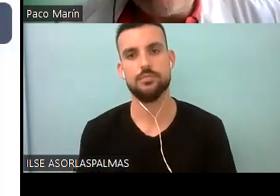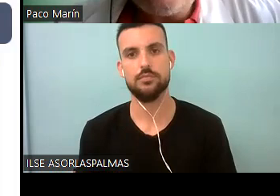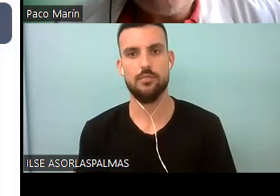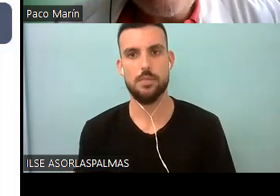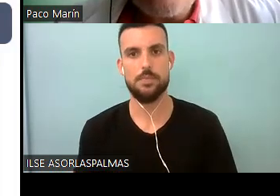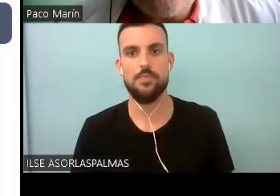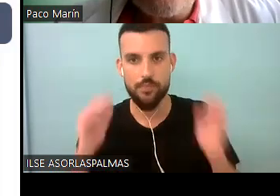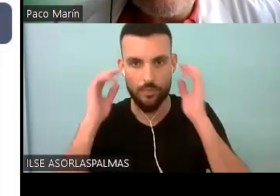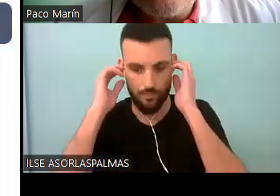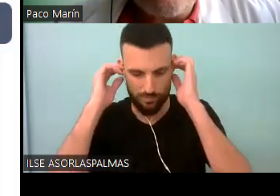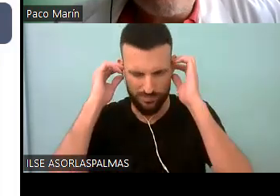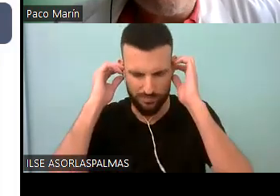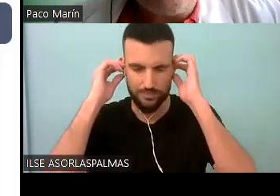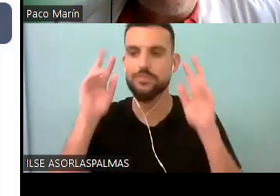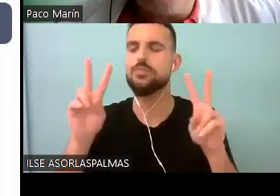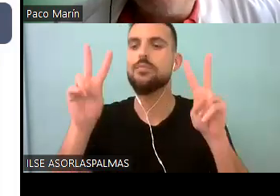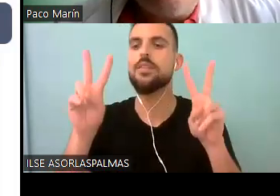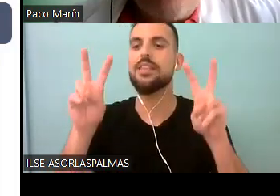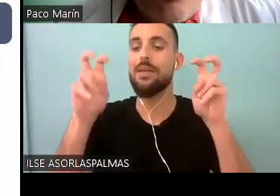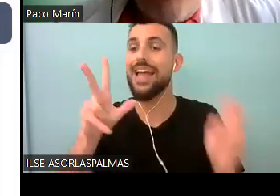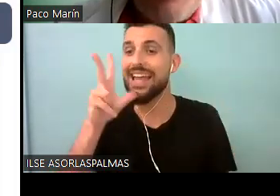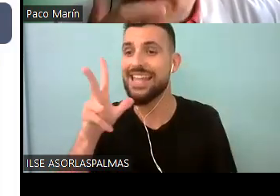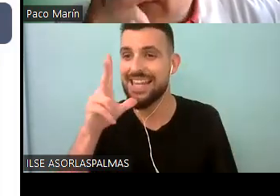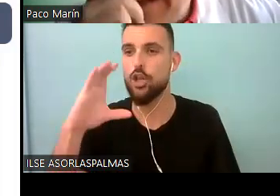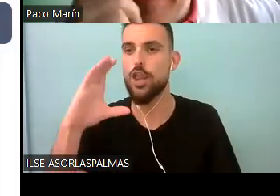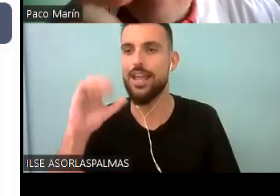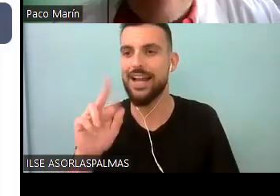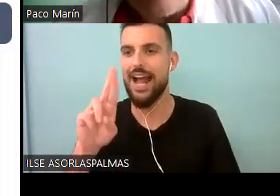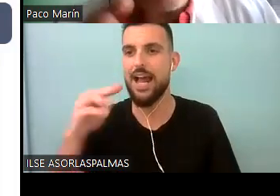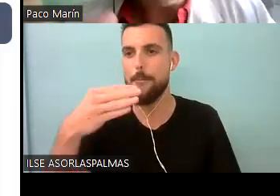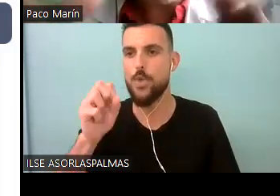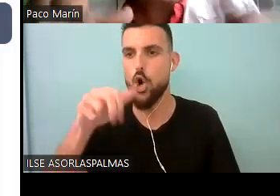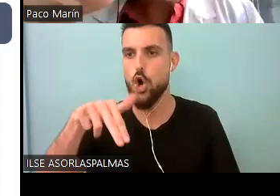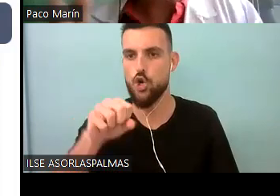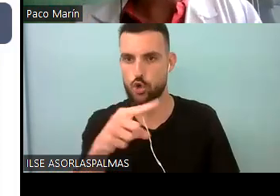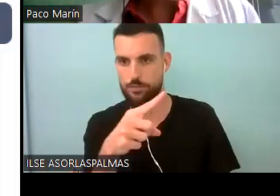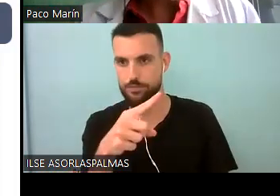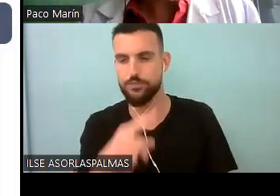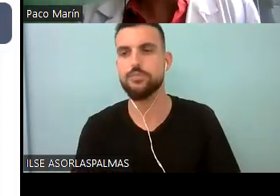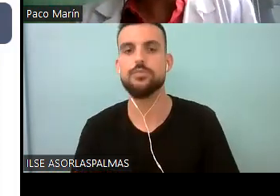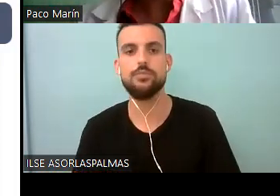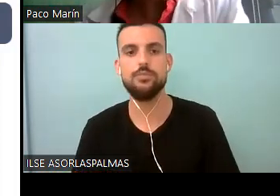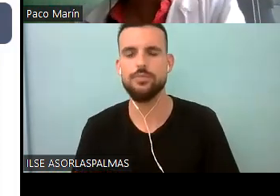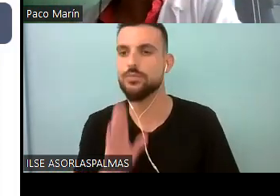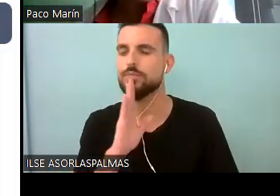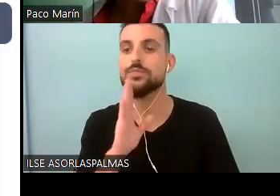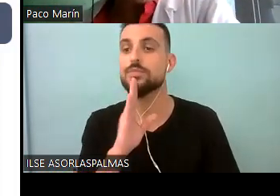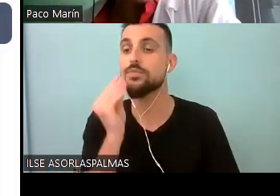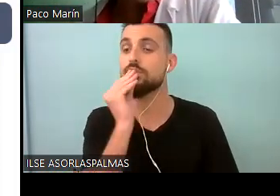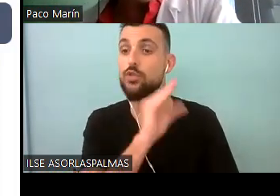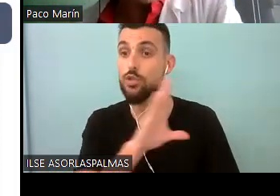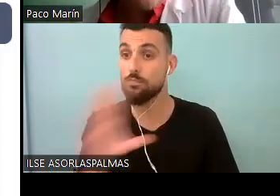Sobre los hidratos de carbono, pues lo que hemos comentado, en esencia, la idea es hemos de evitar los